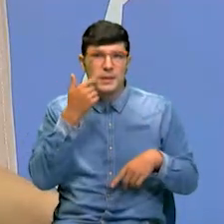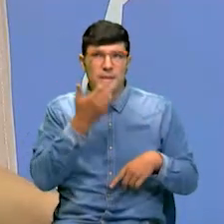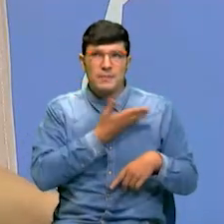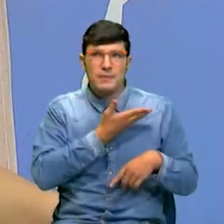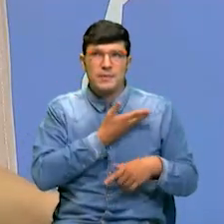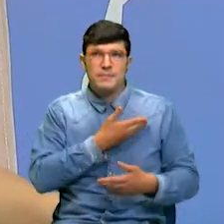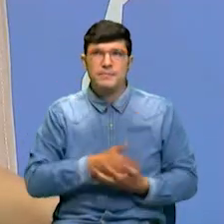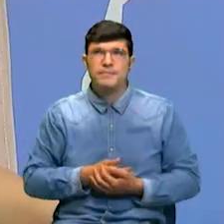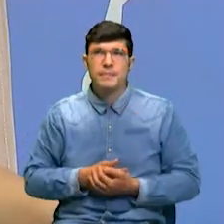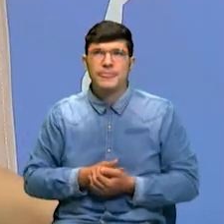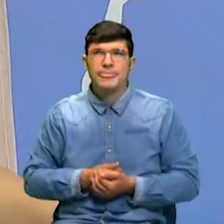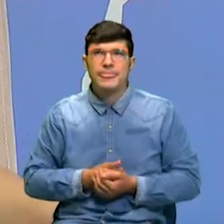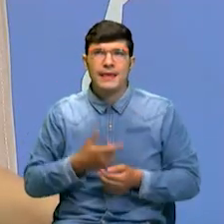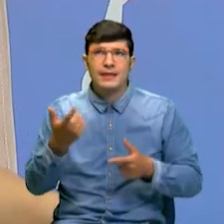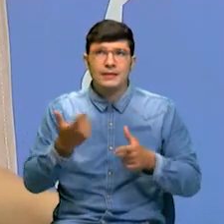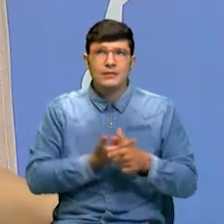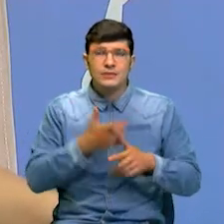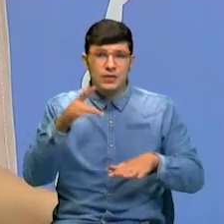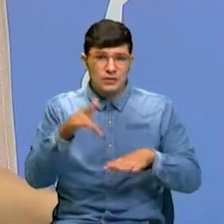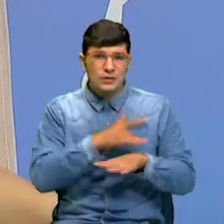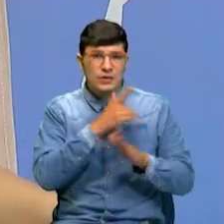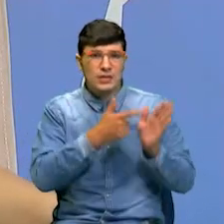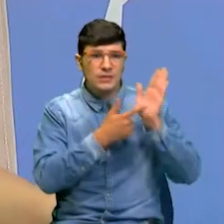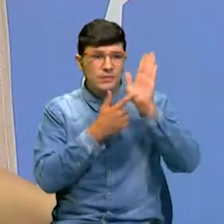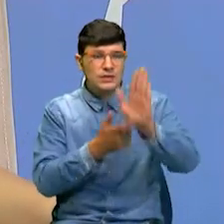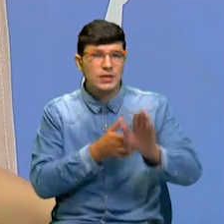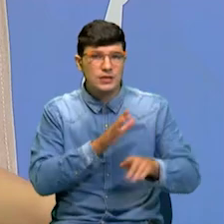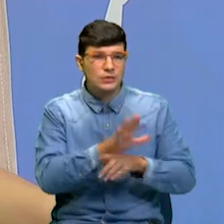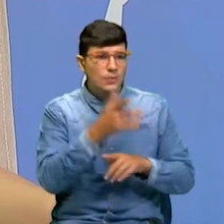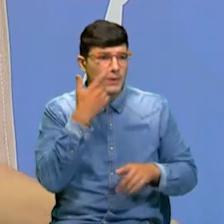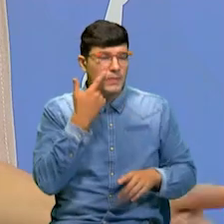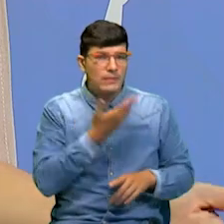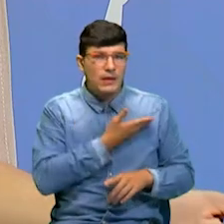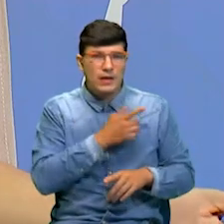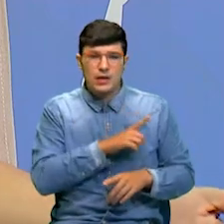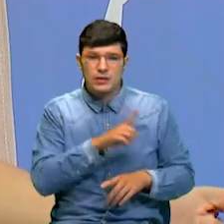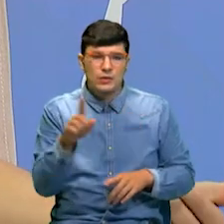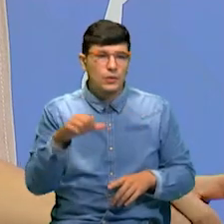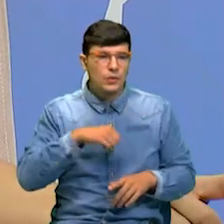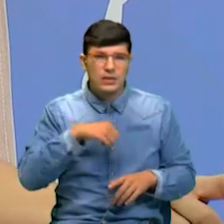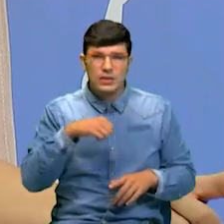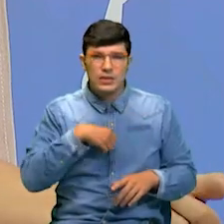Entonces, se tendrá que demostrar efectivamente si el padre no cuenta con la...